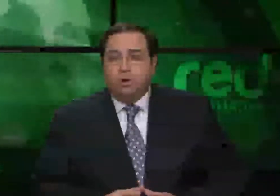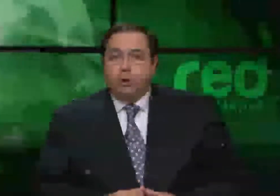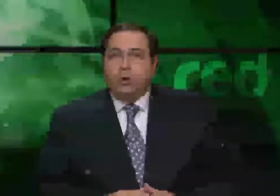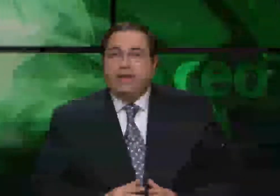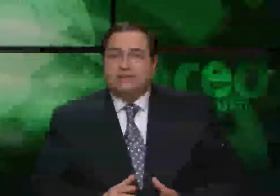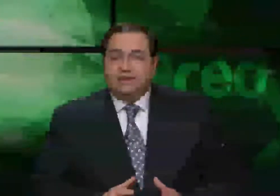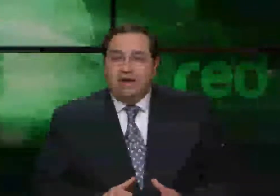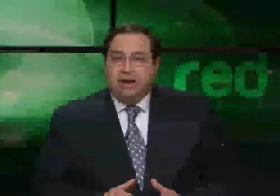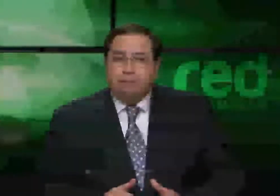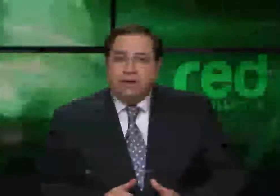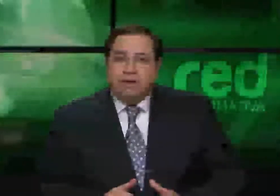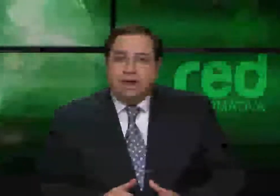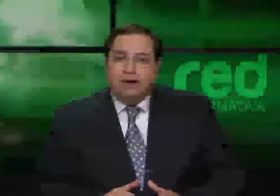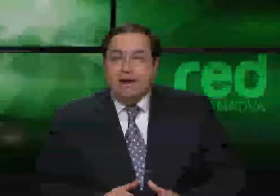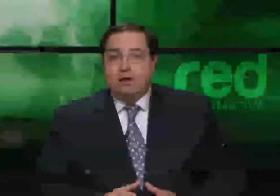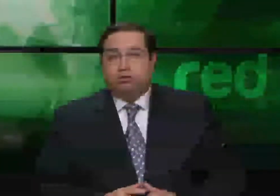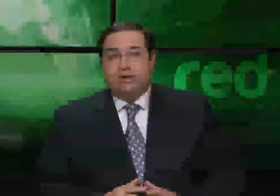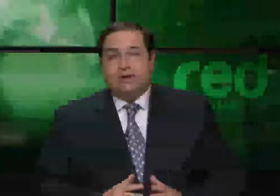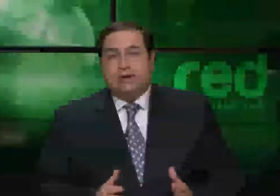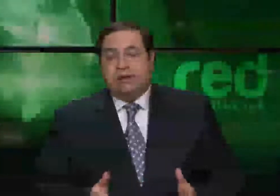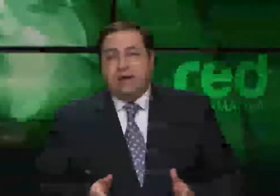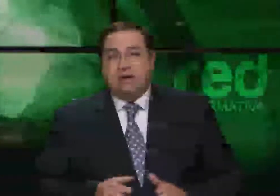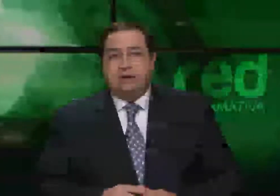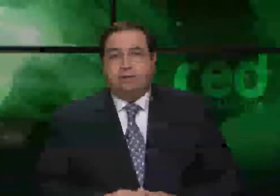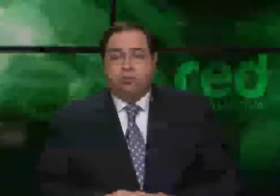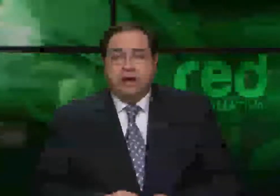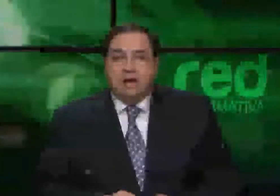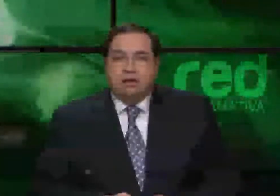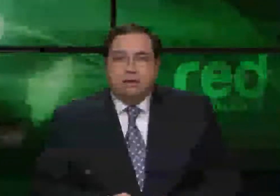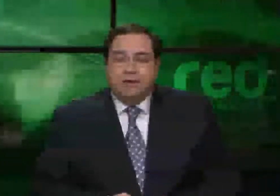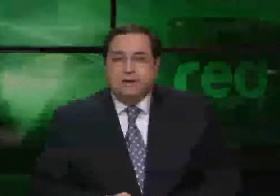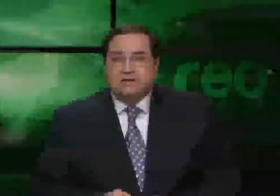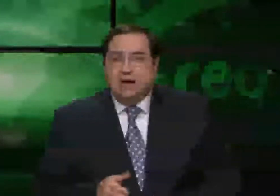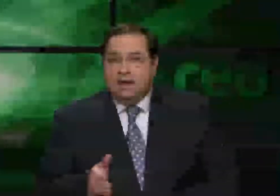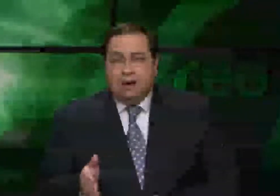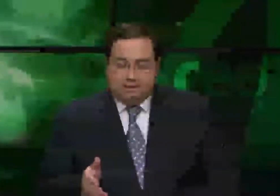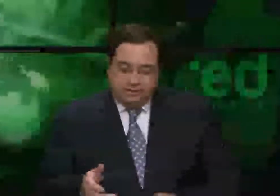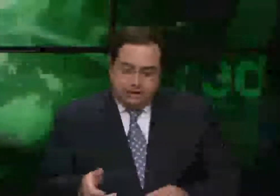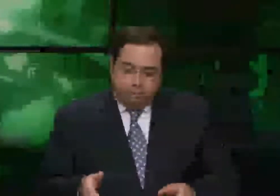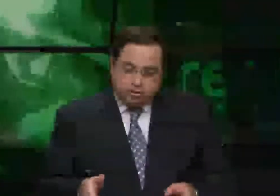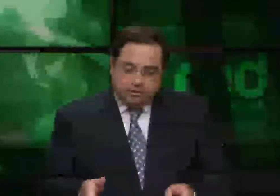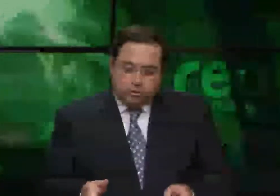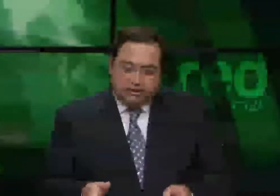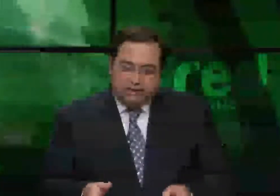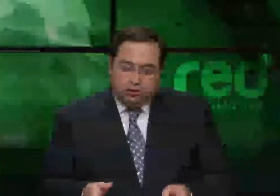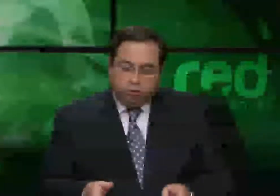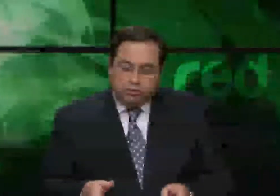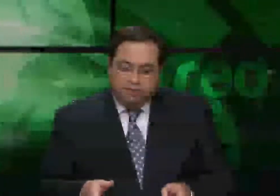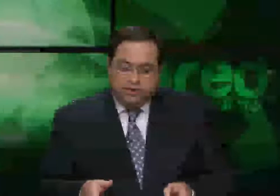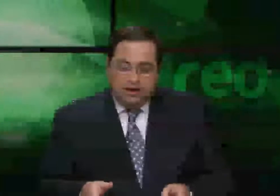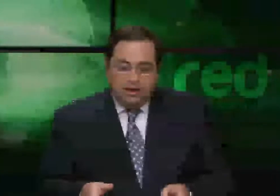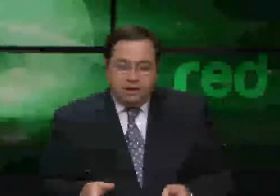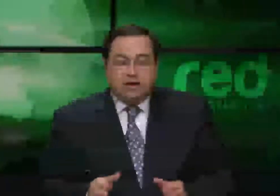Ejecutivo no extender esta ley, o sea que quedará fuera de vigencia a partir de las próximas horas. Esto